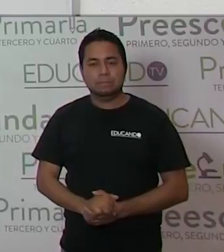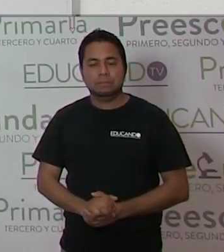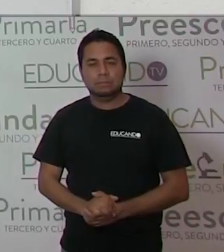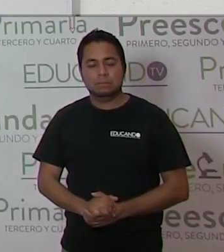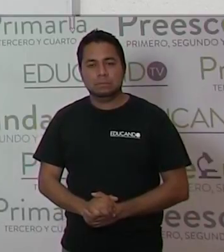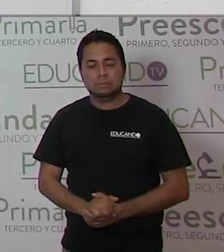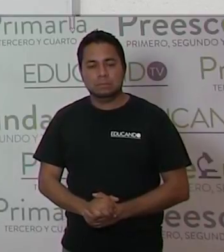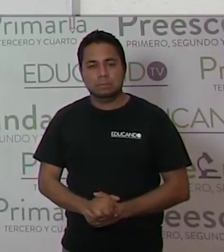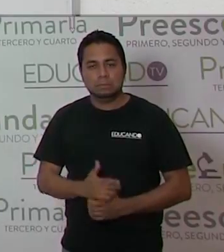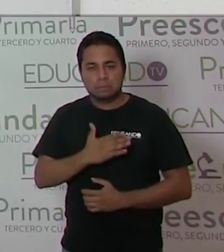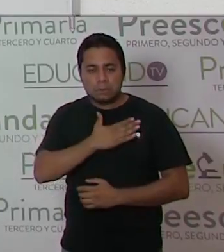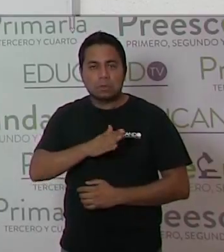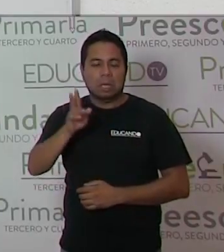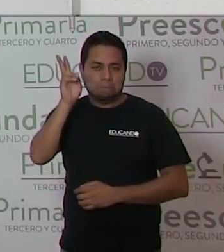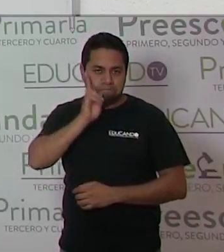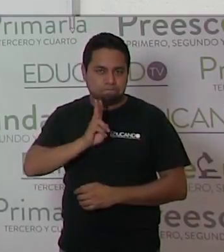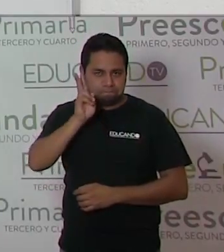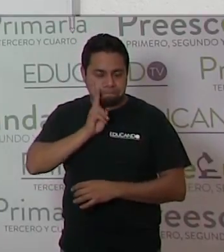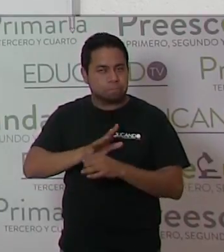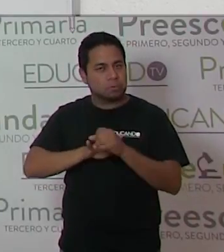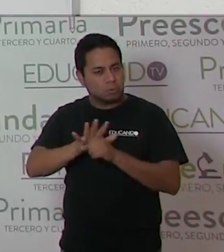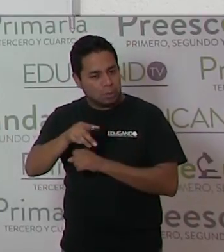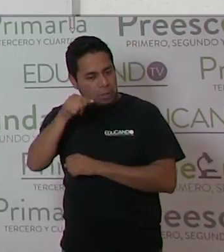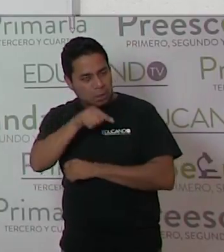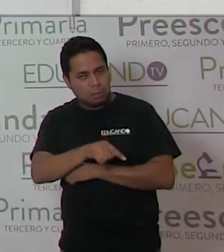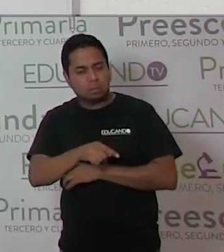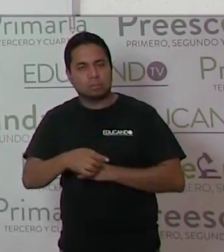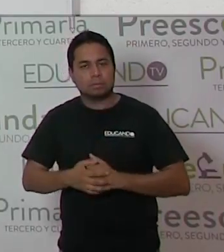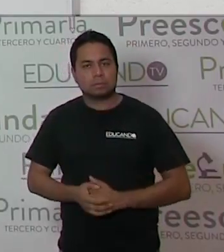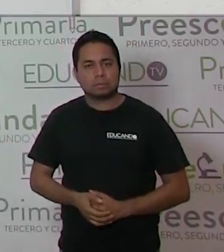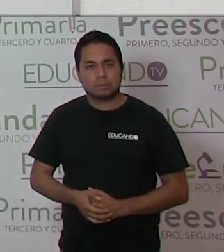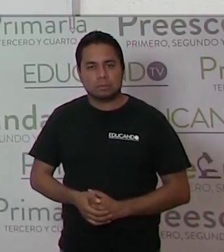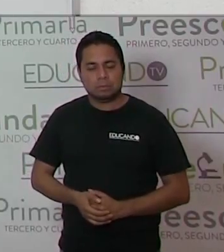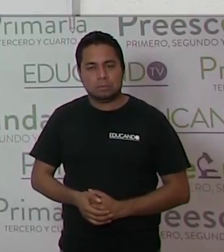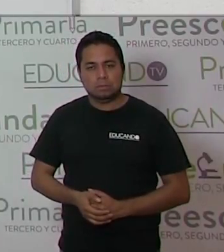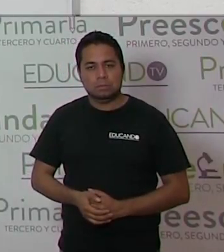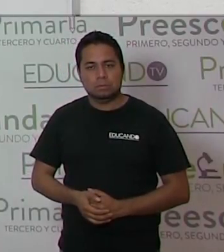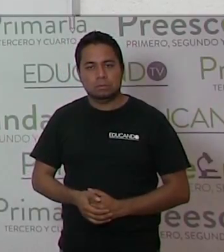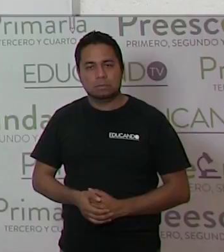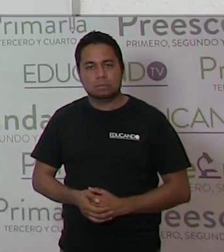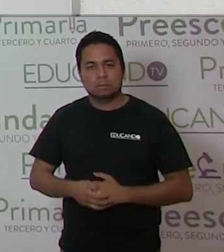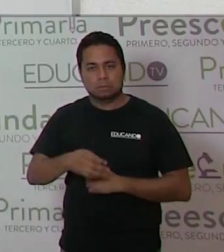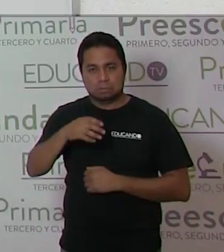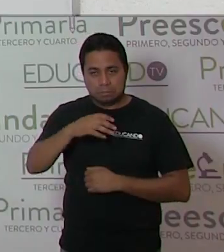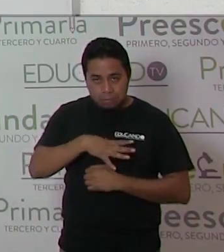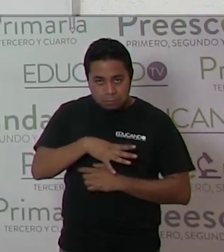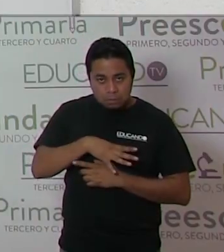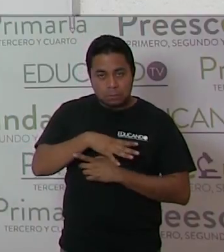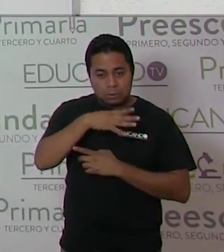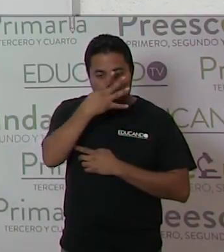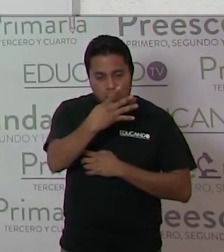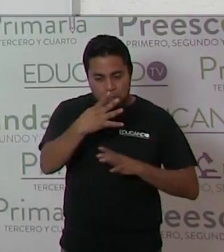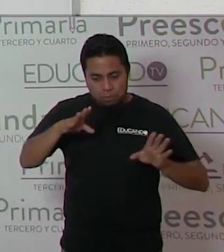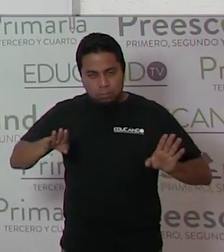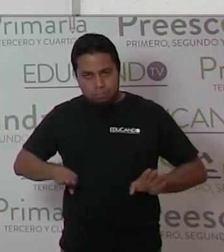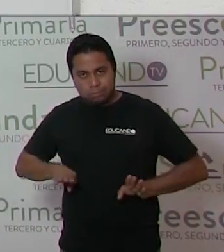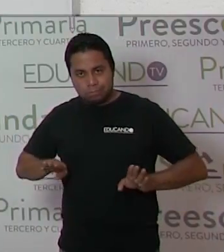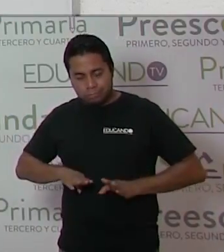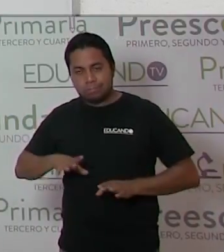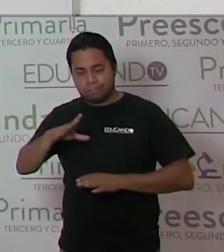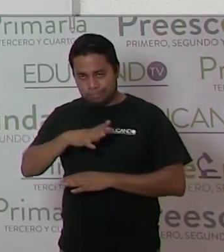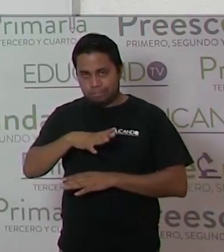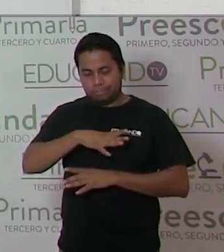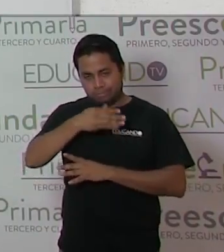Bueno, pues vamos a pegarlas entonces. Aquí existen cuatro